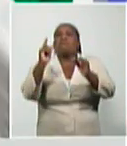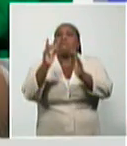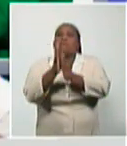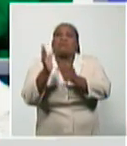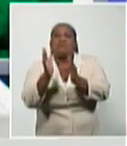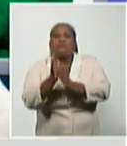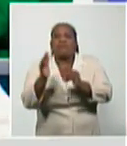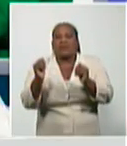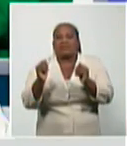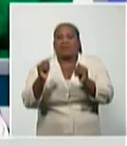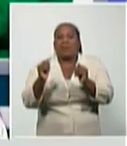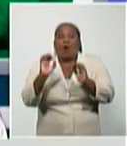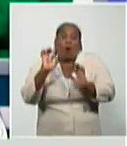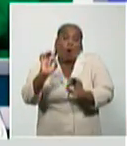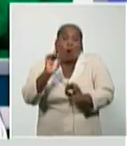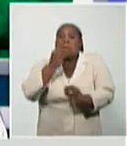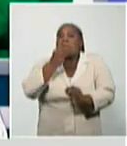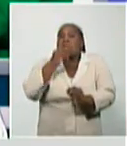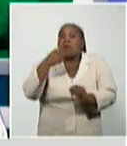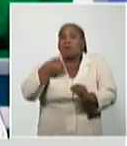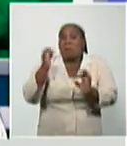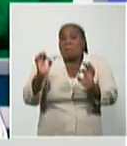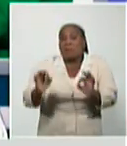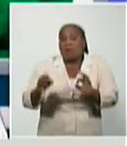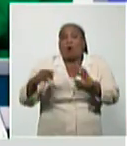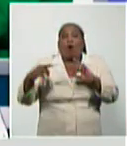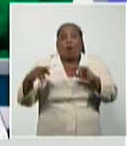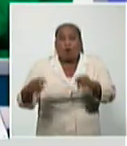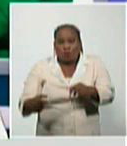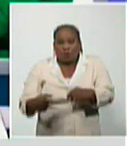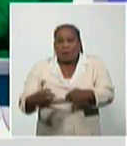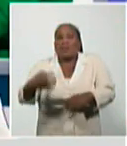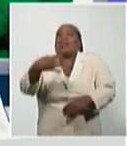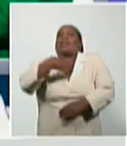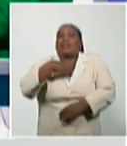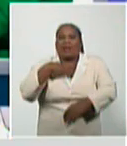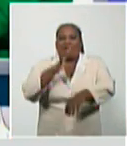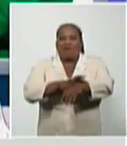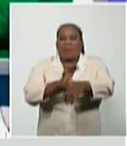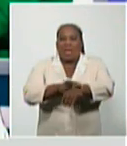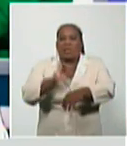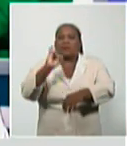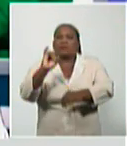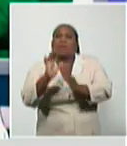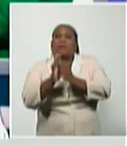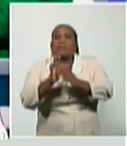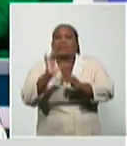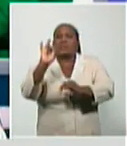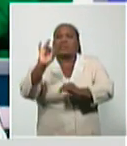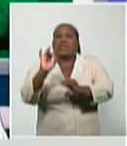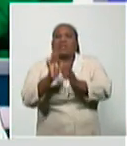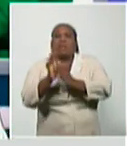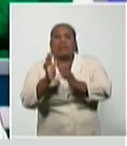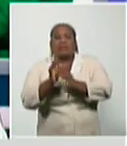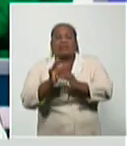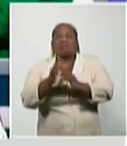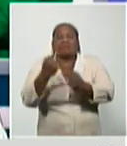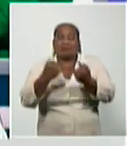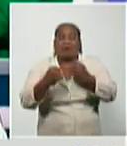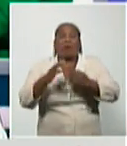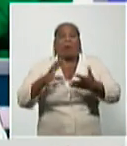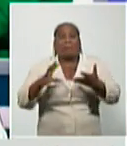vuelvo a coger a los 6 o los 7 meses después y vuelvo a enfermar. Complejo, pero no tengo duda